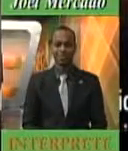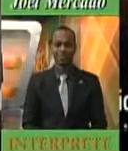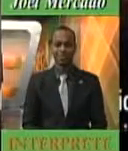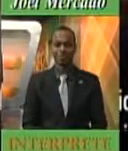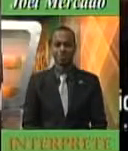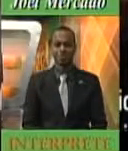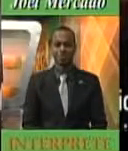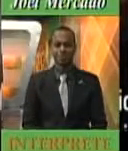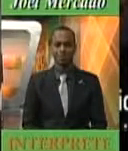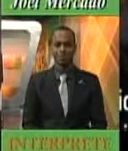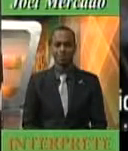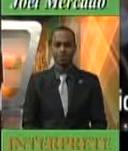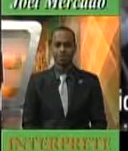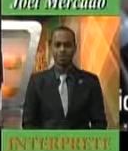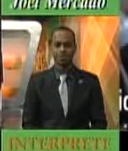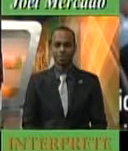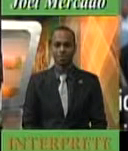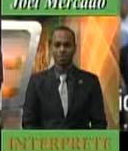está.